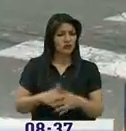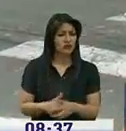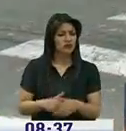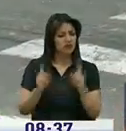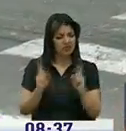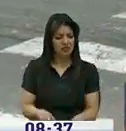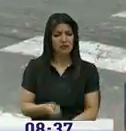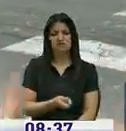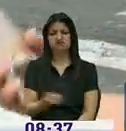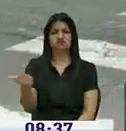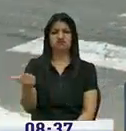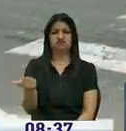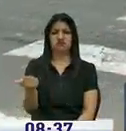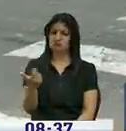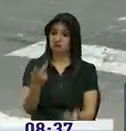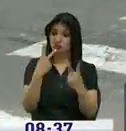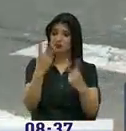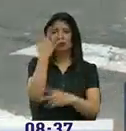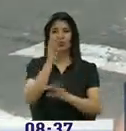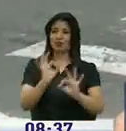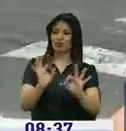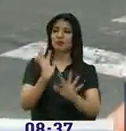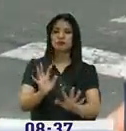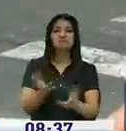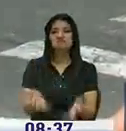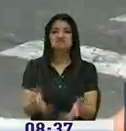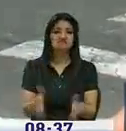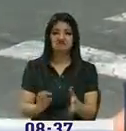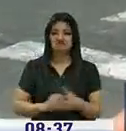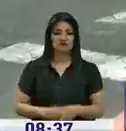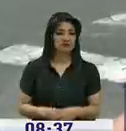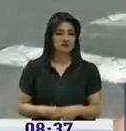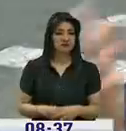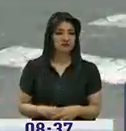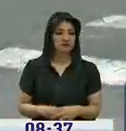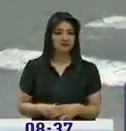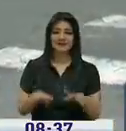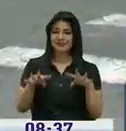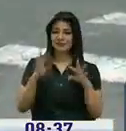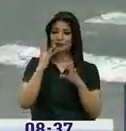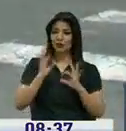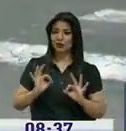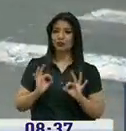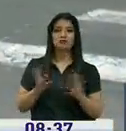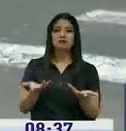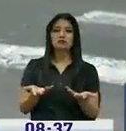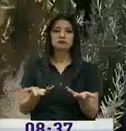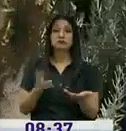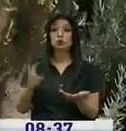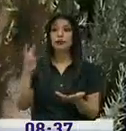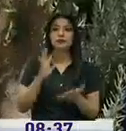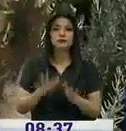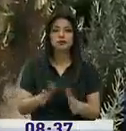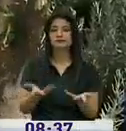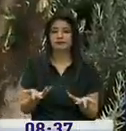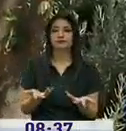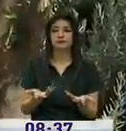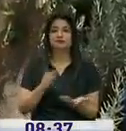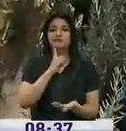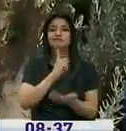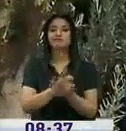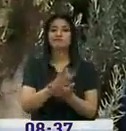debería ver es algo hermoso algo radiante a lo que atrae la vista que atrae el turismo son una molestia